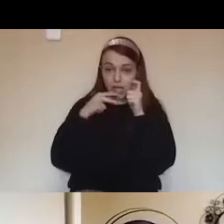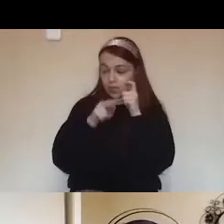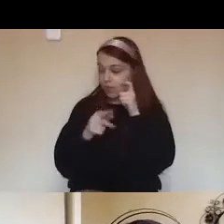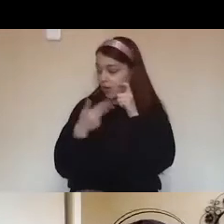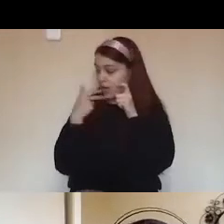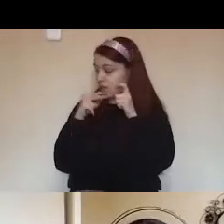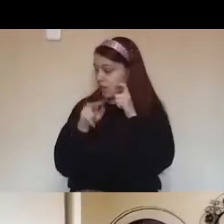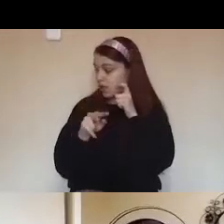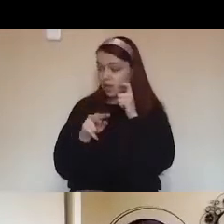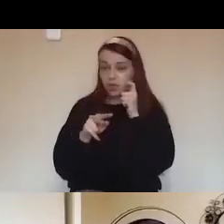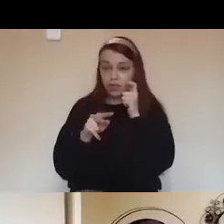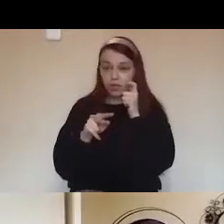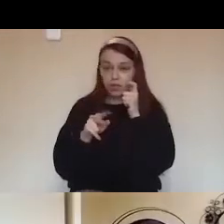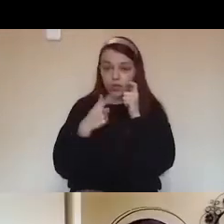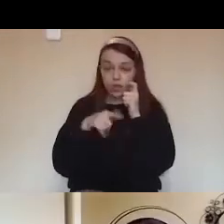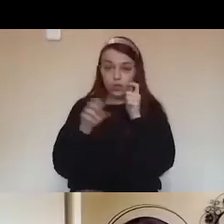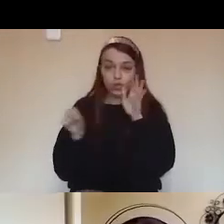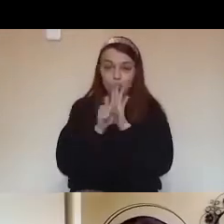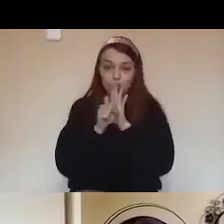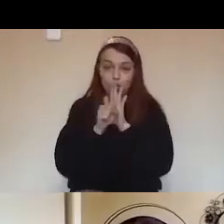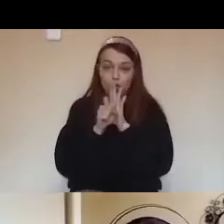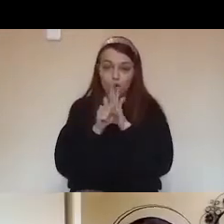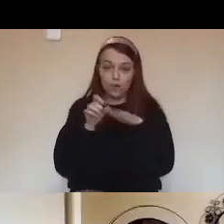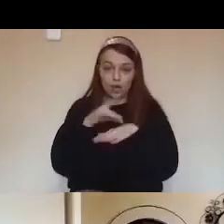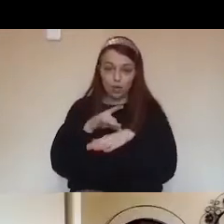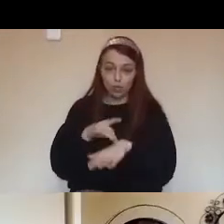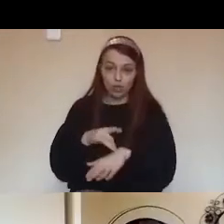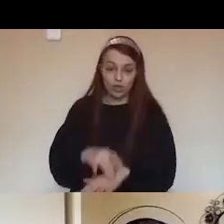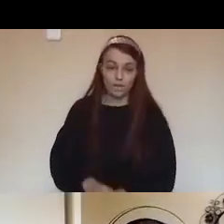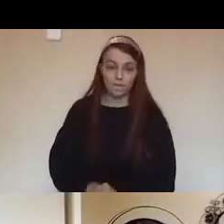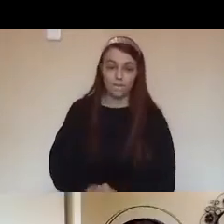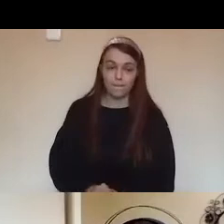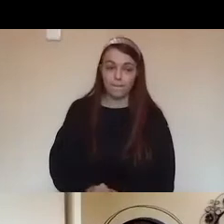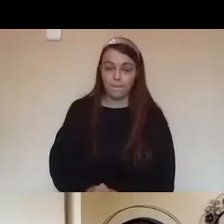con nuestro logo de la ruta del Tricahue.